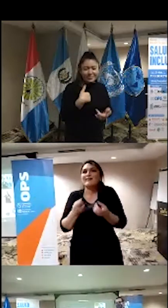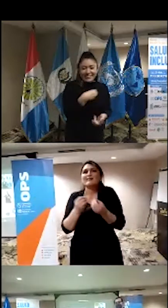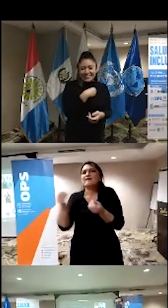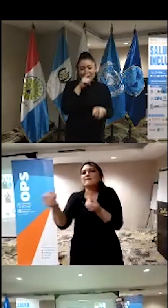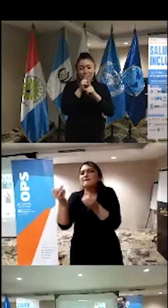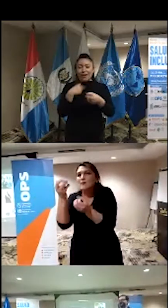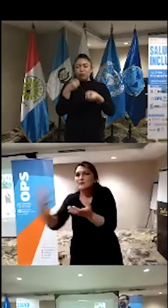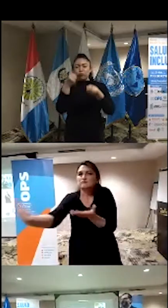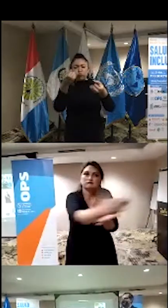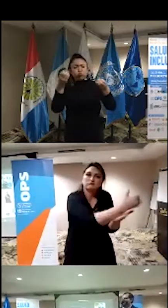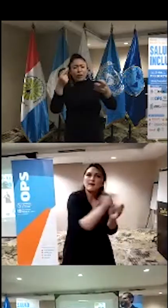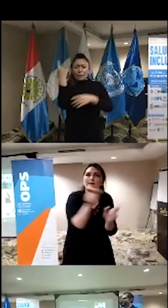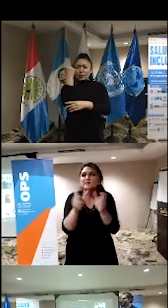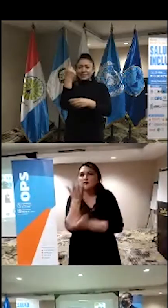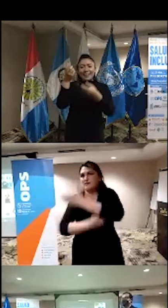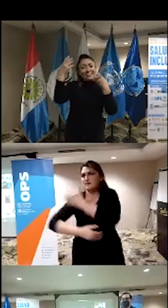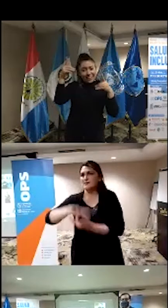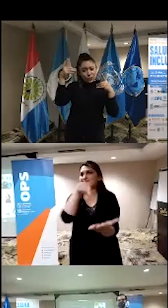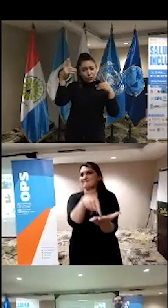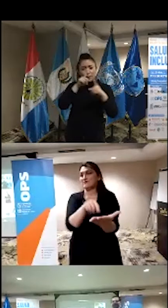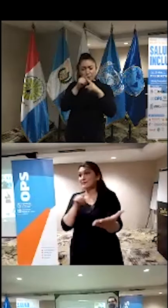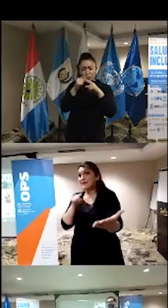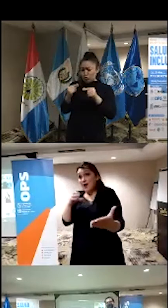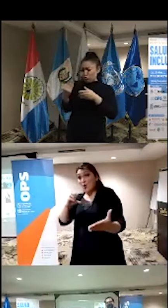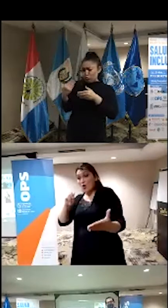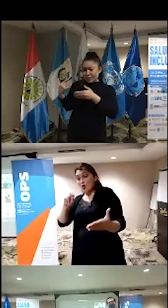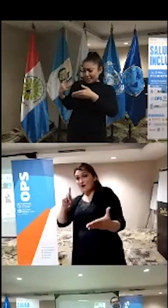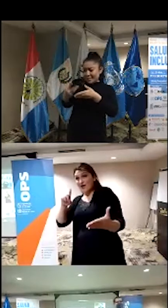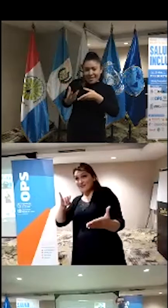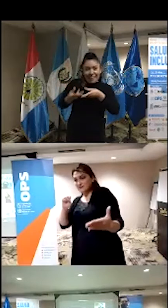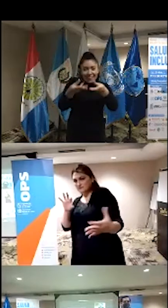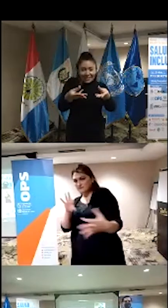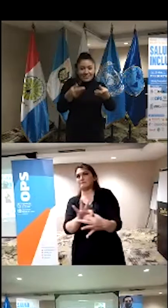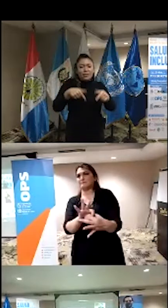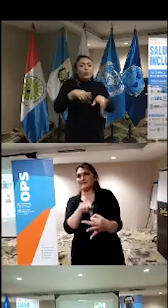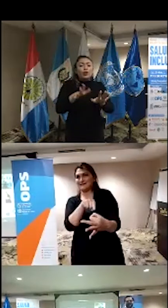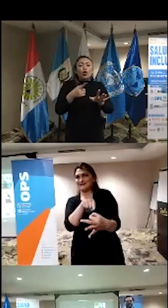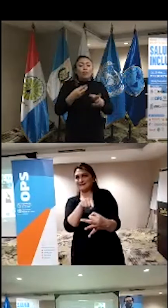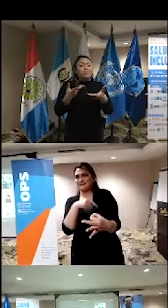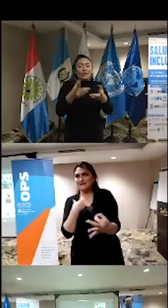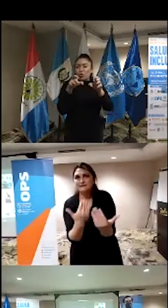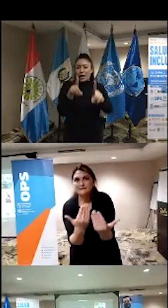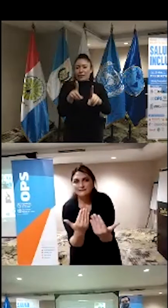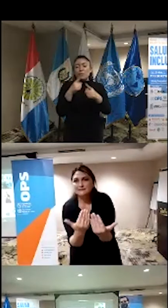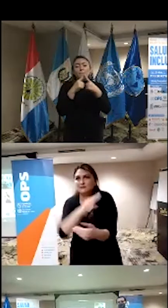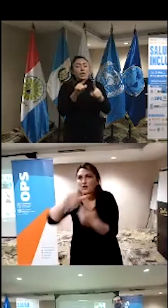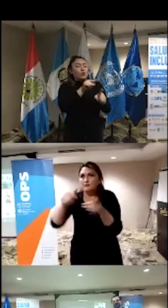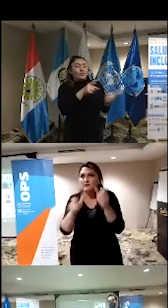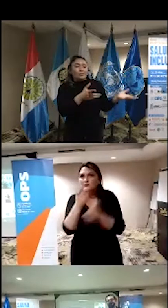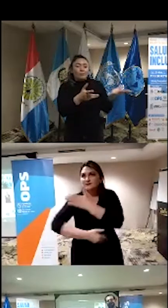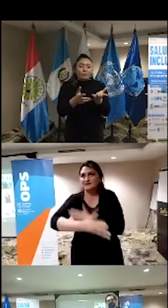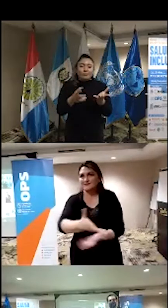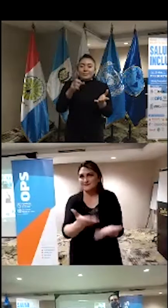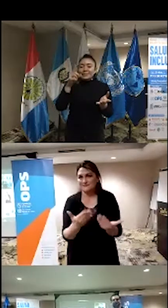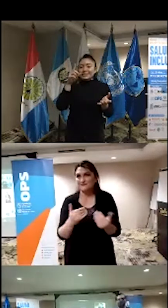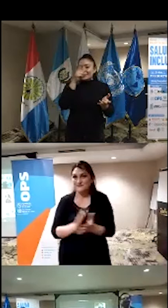la importancia de los datos, yo acá quiero traer información que es reciente, que no es generada por el CONADI como tal, sino es por la CICSA,